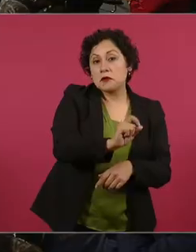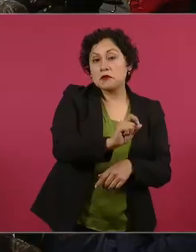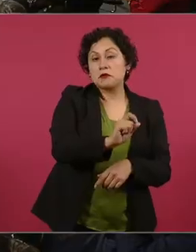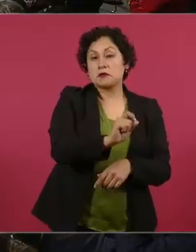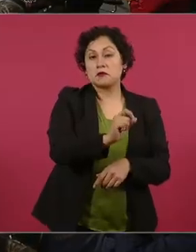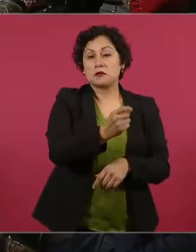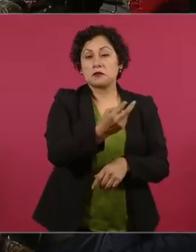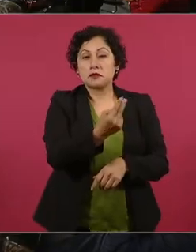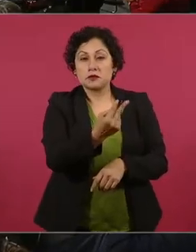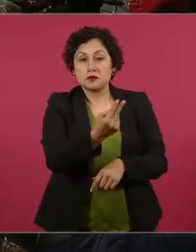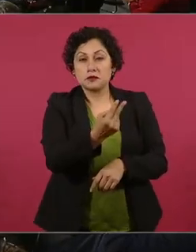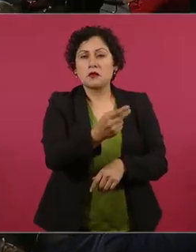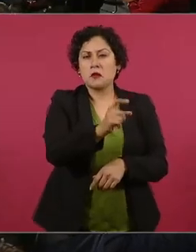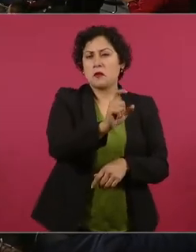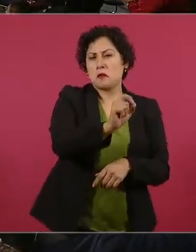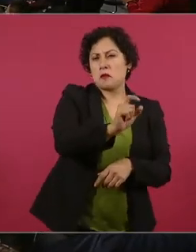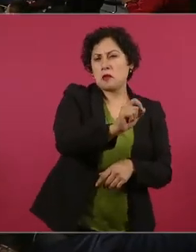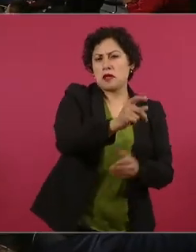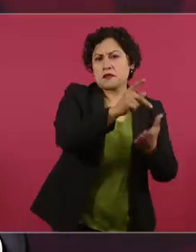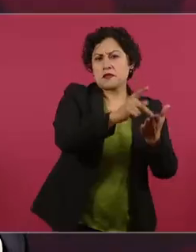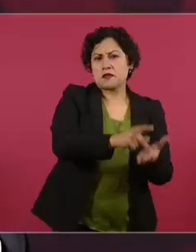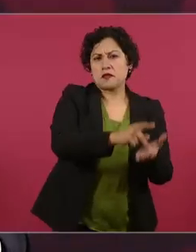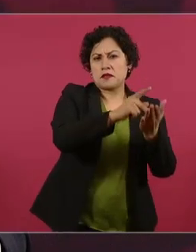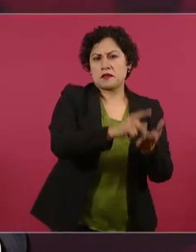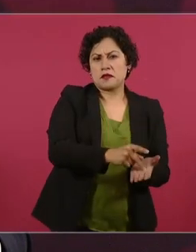20 kilos de cobre,